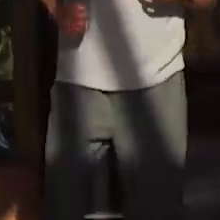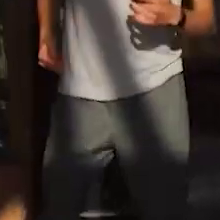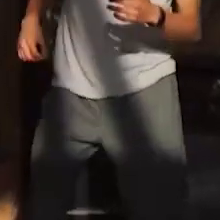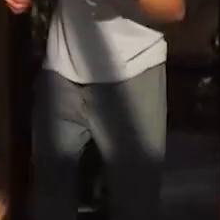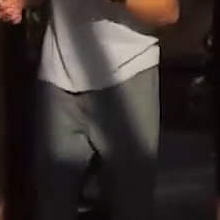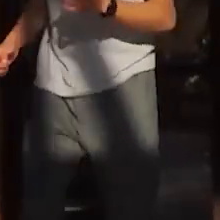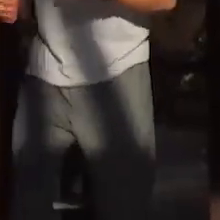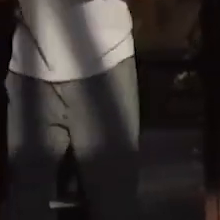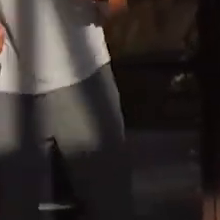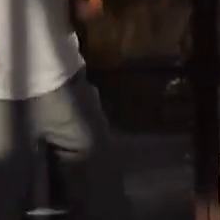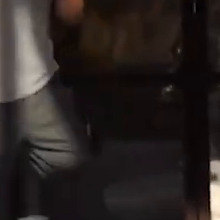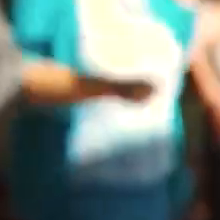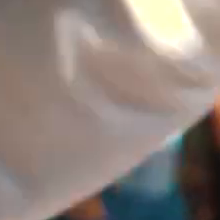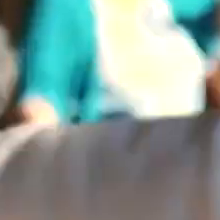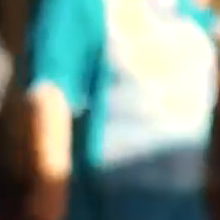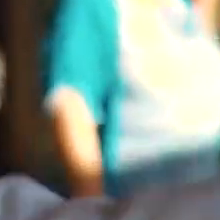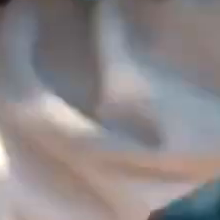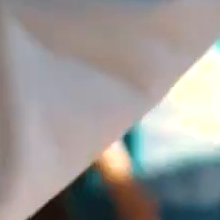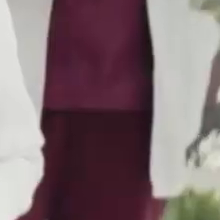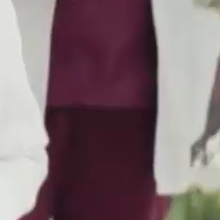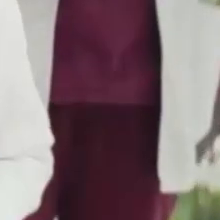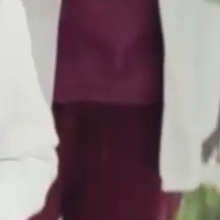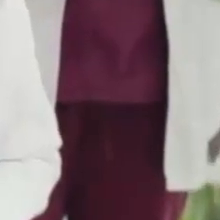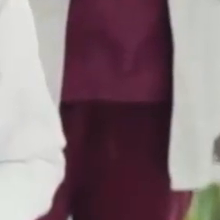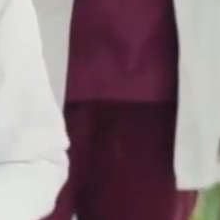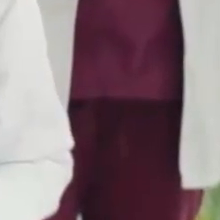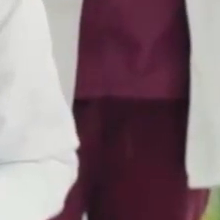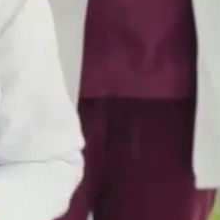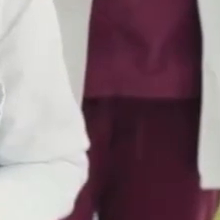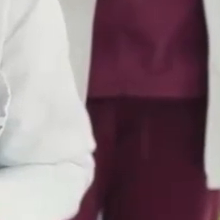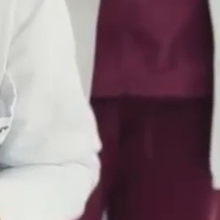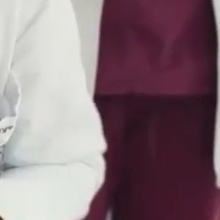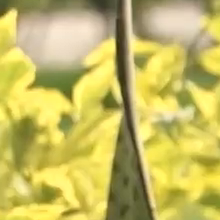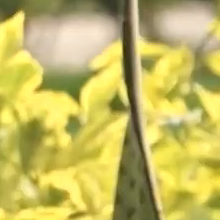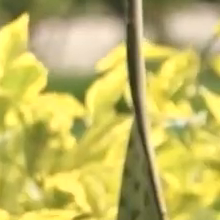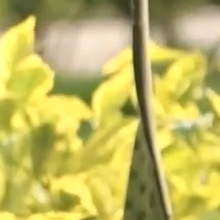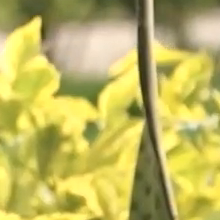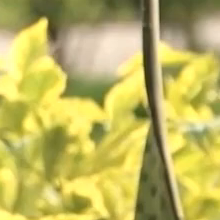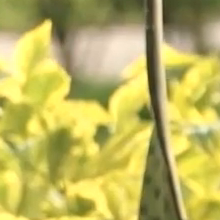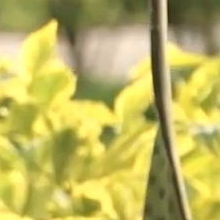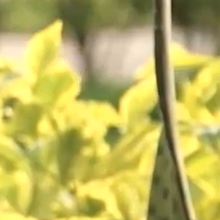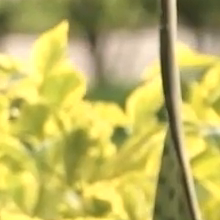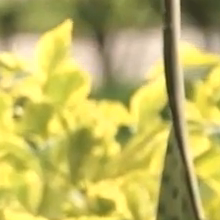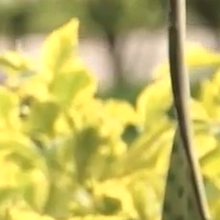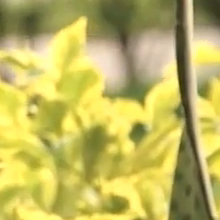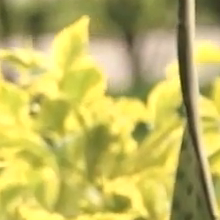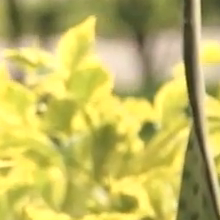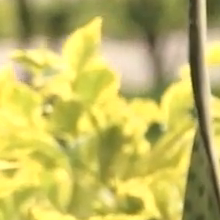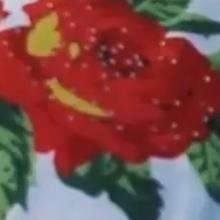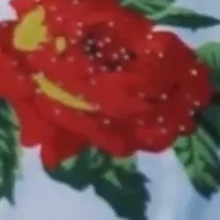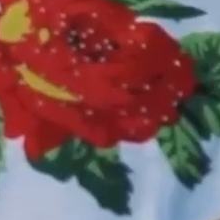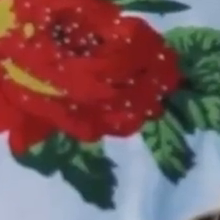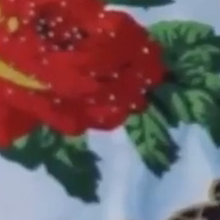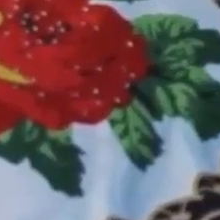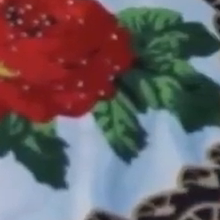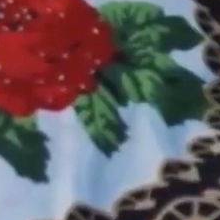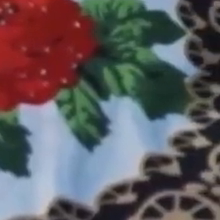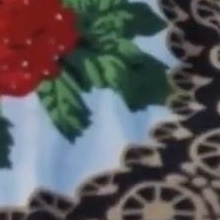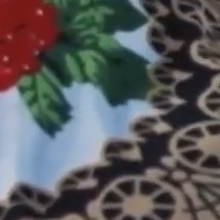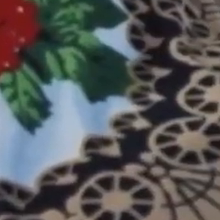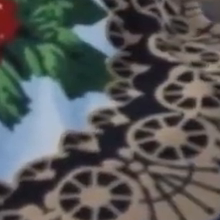alegría belleza y amor un indescriptible sensación lo único que importa es tu intención